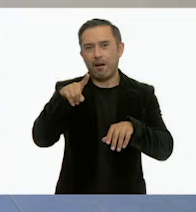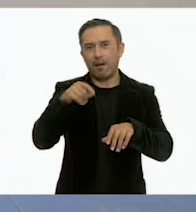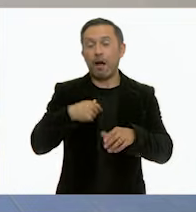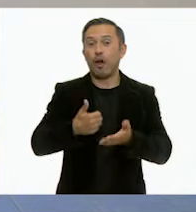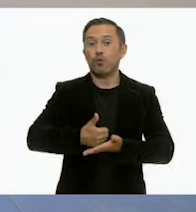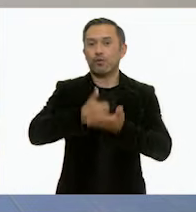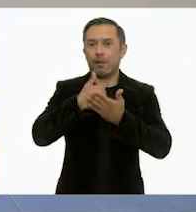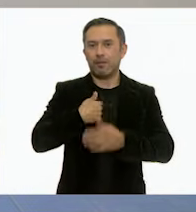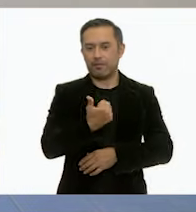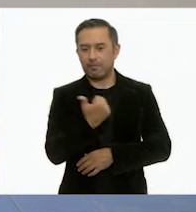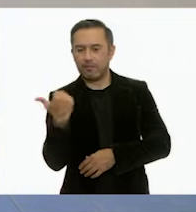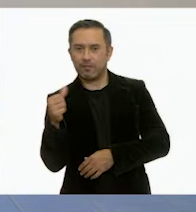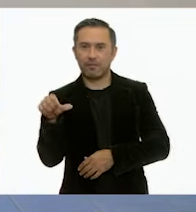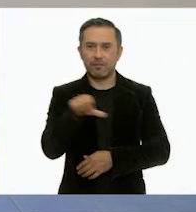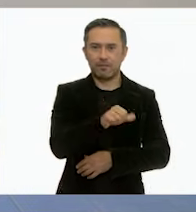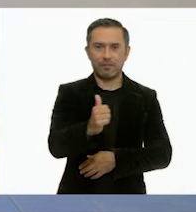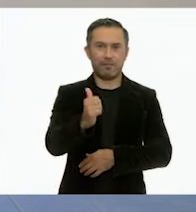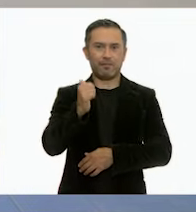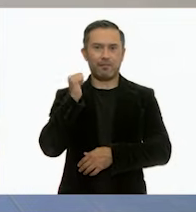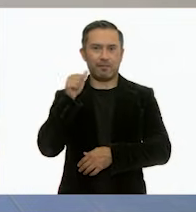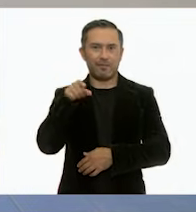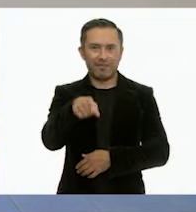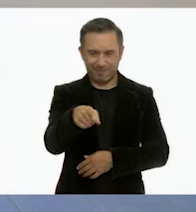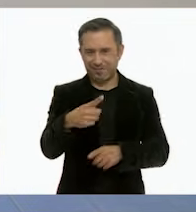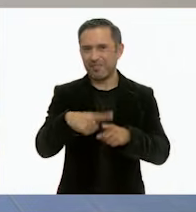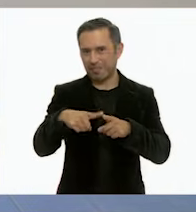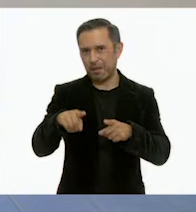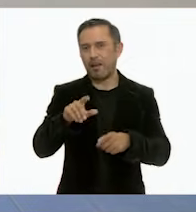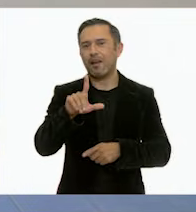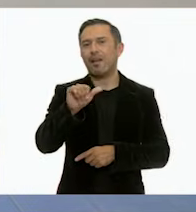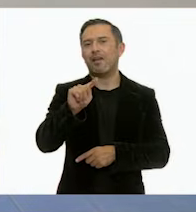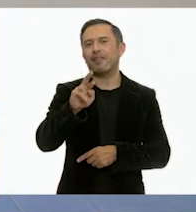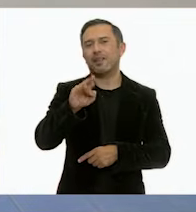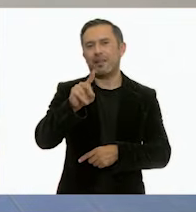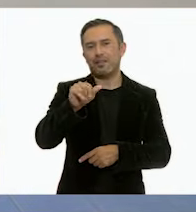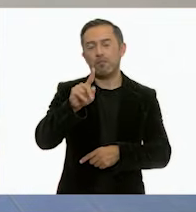lateralidad, por ejemplo, retomando diferentes direcciones. Podemos decir,